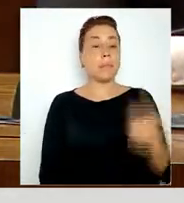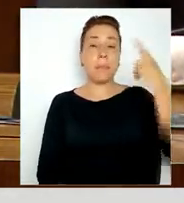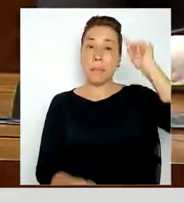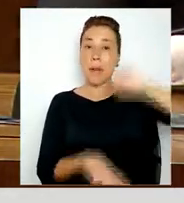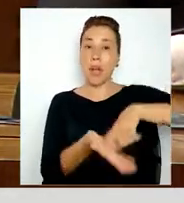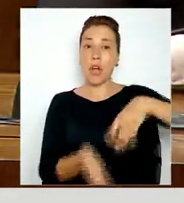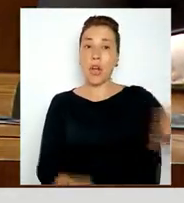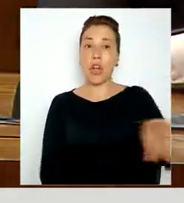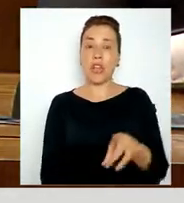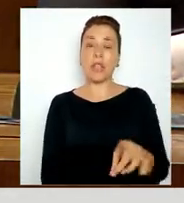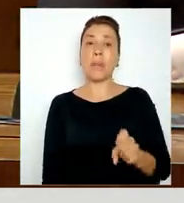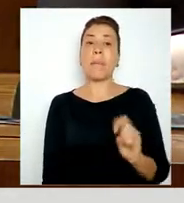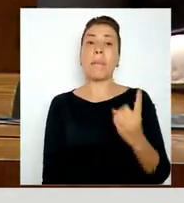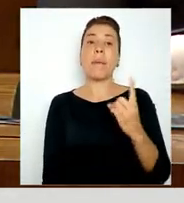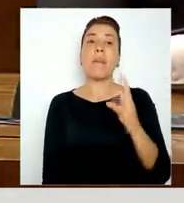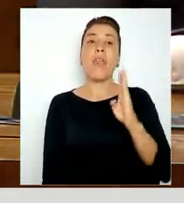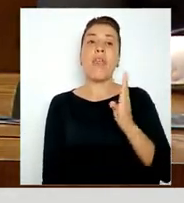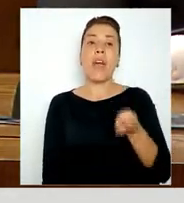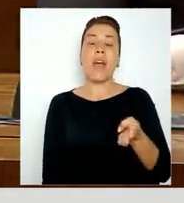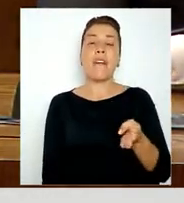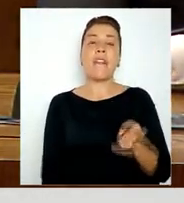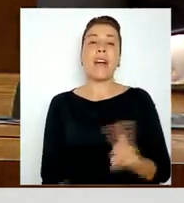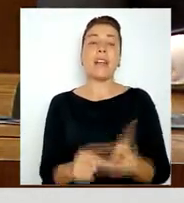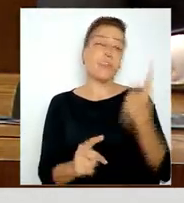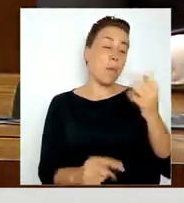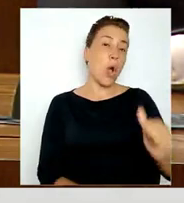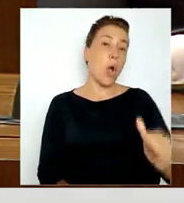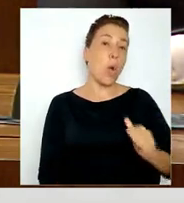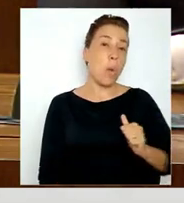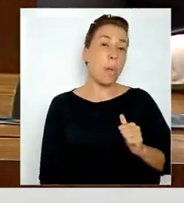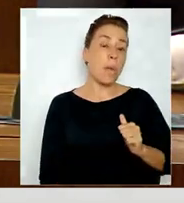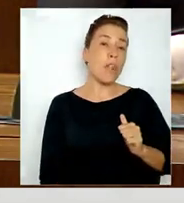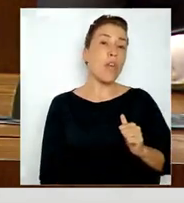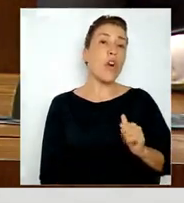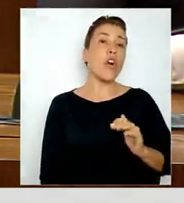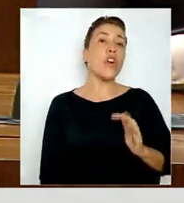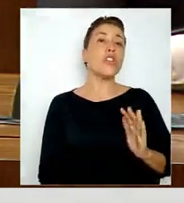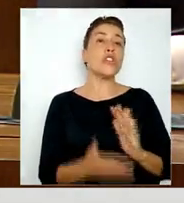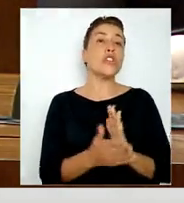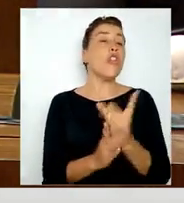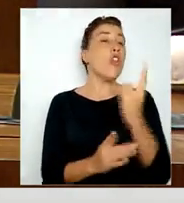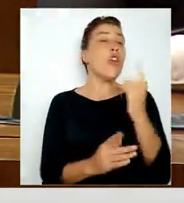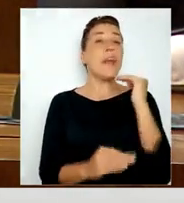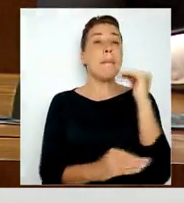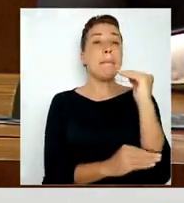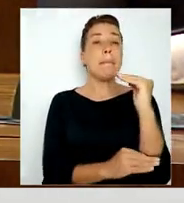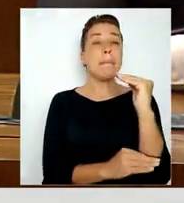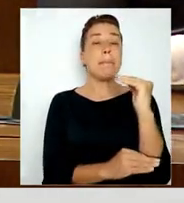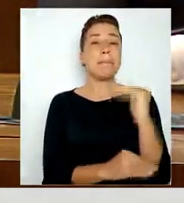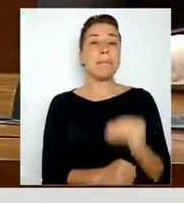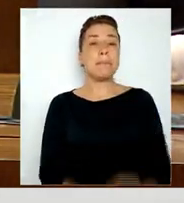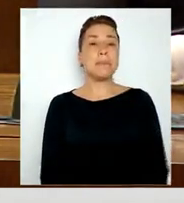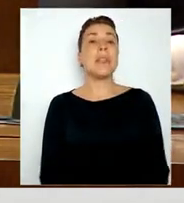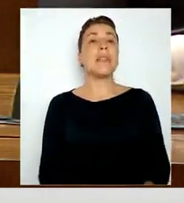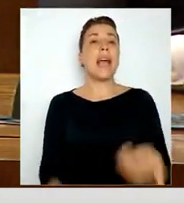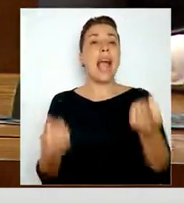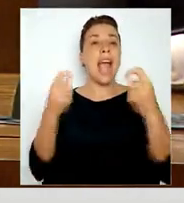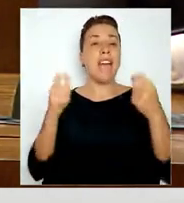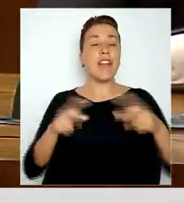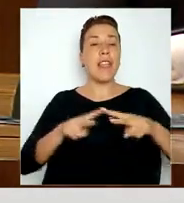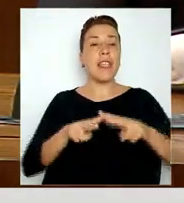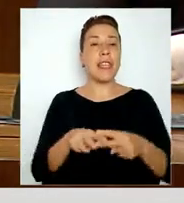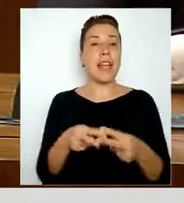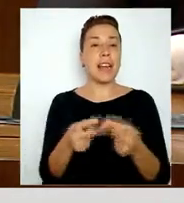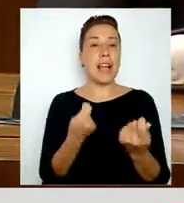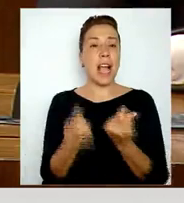hacerse velando porque Los criterios que prevalezcan son aquellos de la evaluación técnica económica por tanto